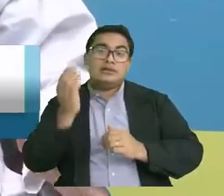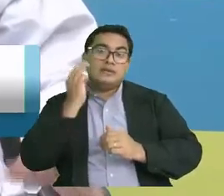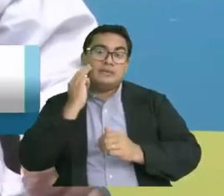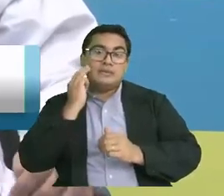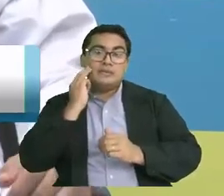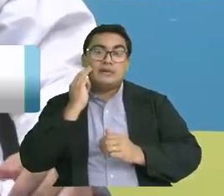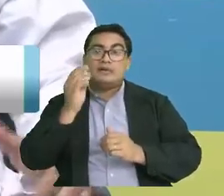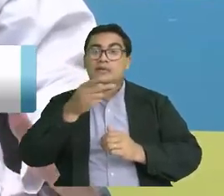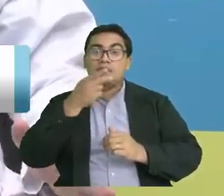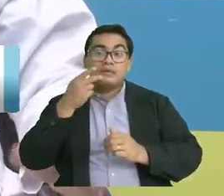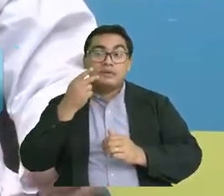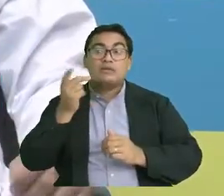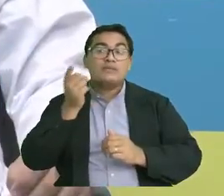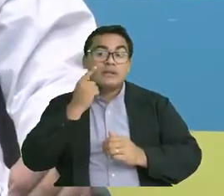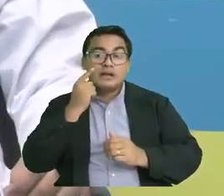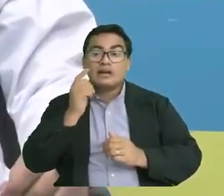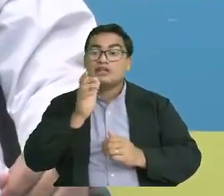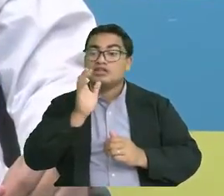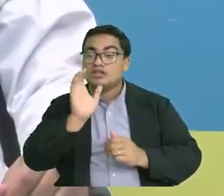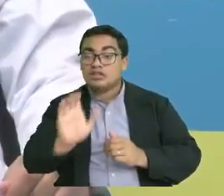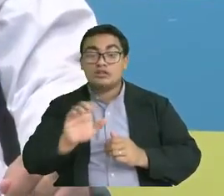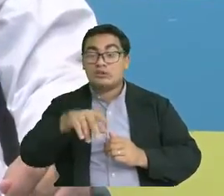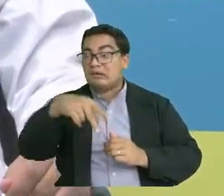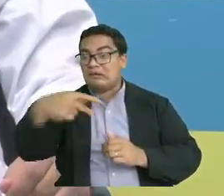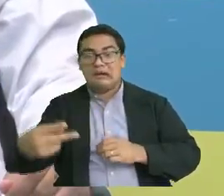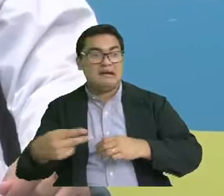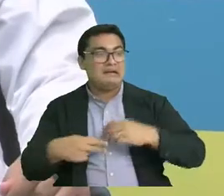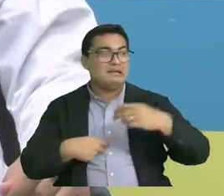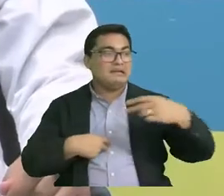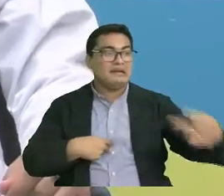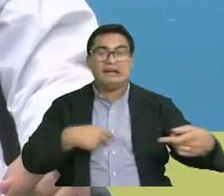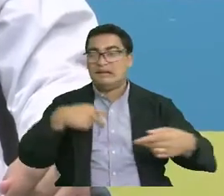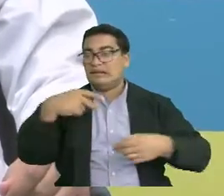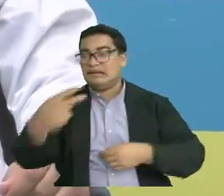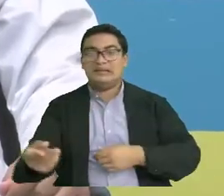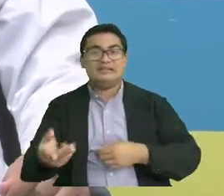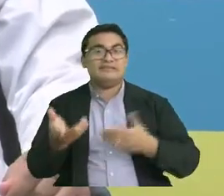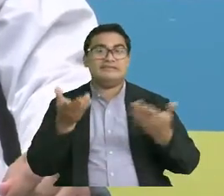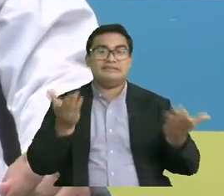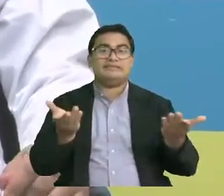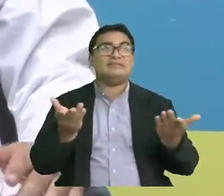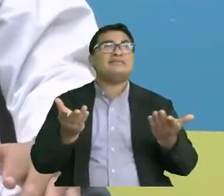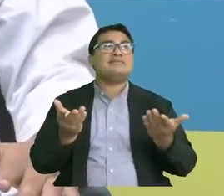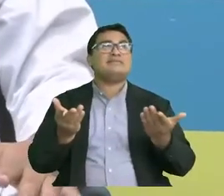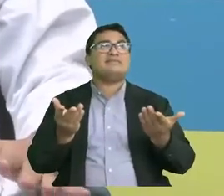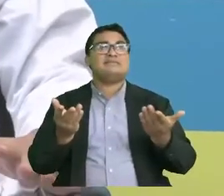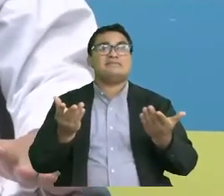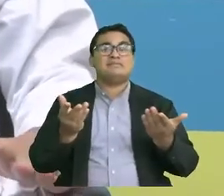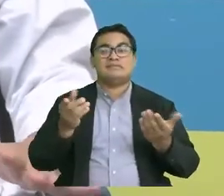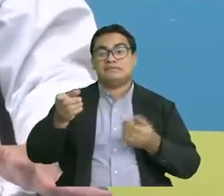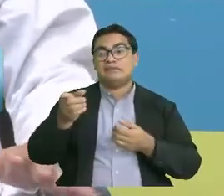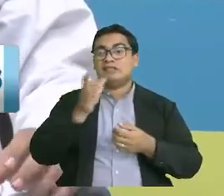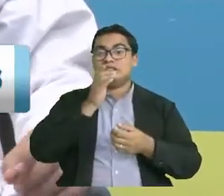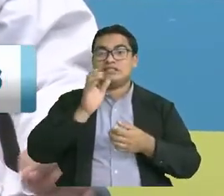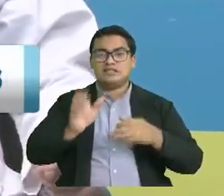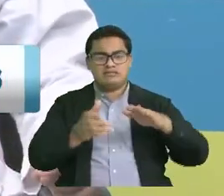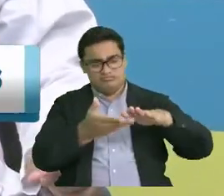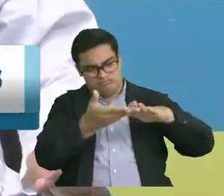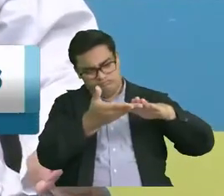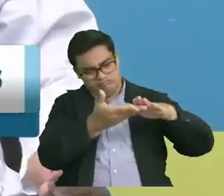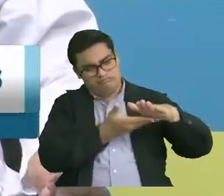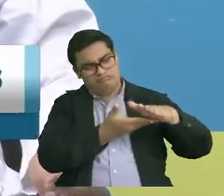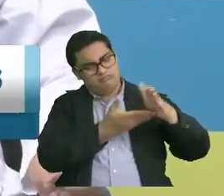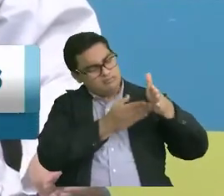o al papá, mira, ese chaval se cae mucho, este niño le veo muy, muy plano el